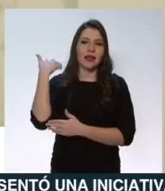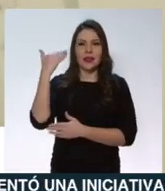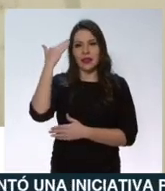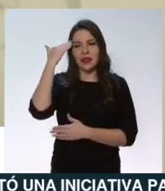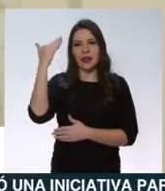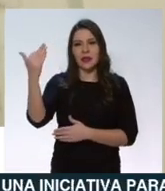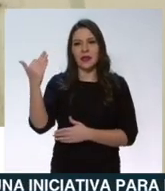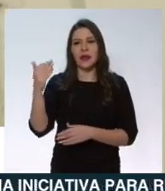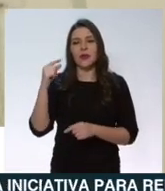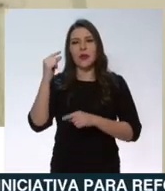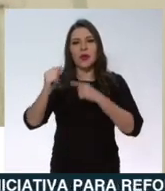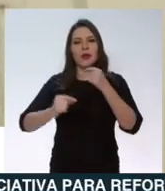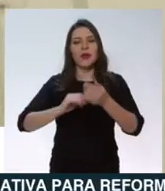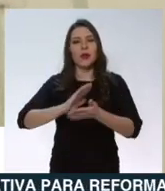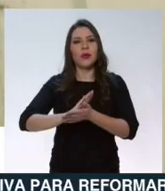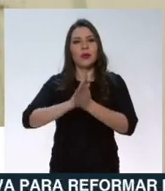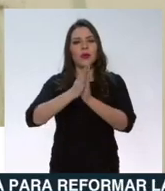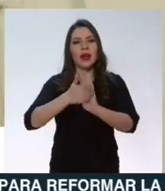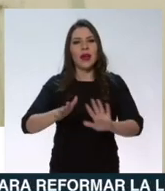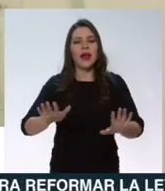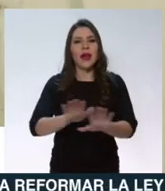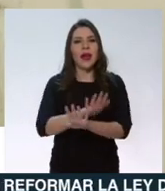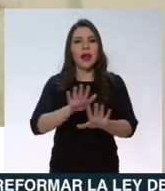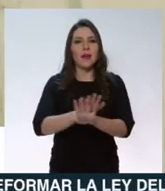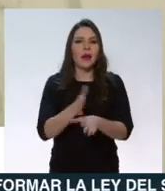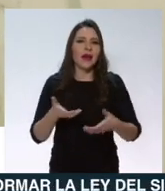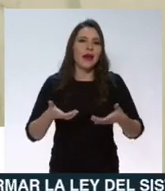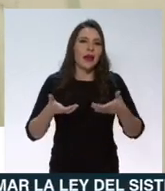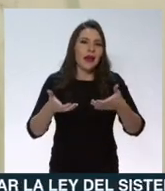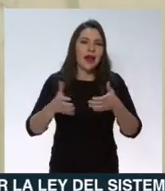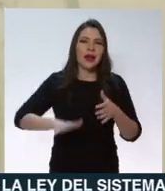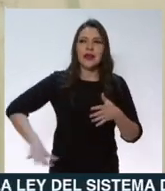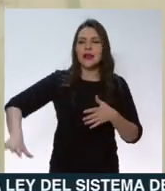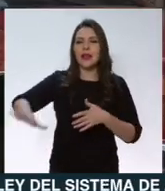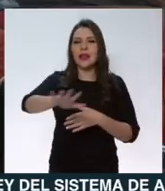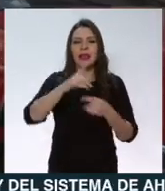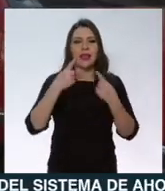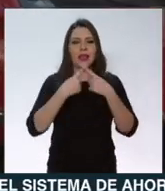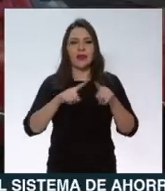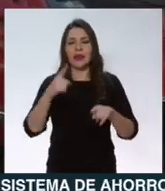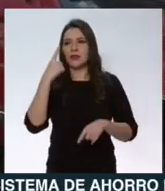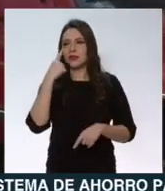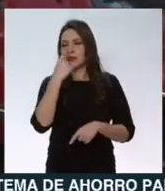bueno, cómo fue cambiando la cuadra, en fin, el paisaje es distinto.